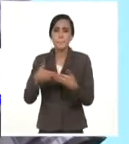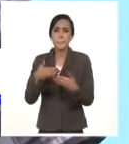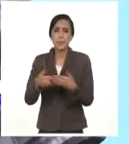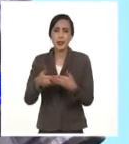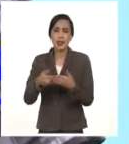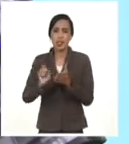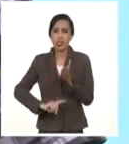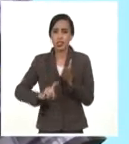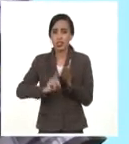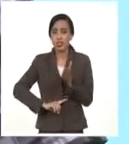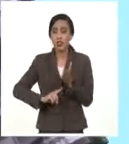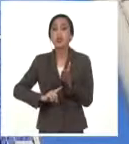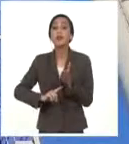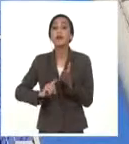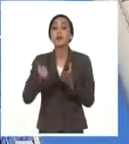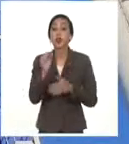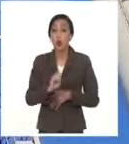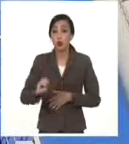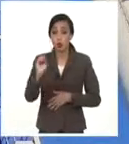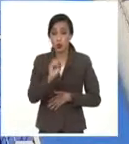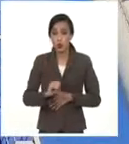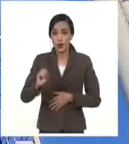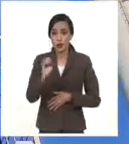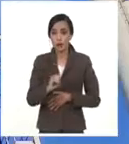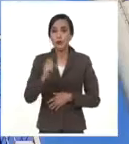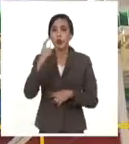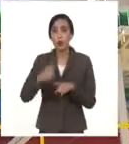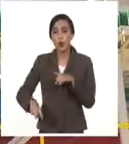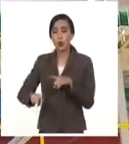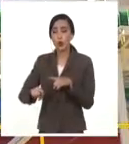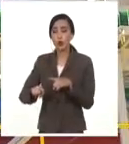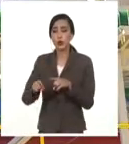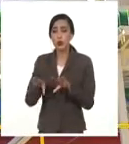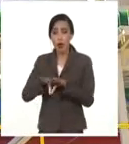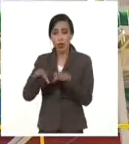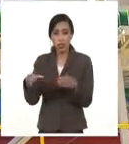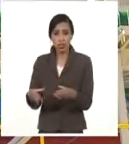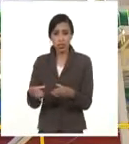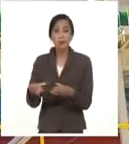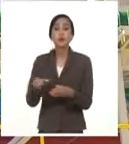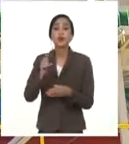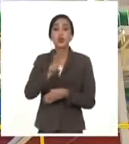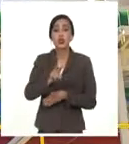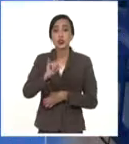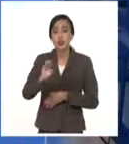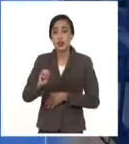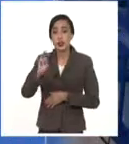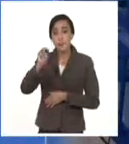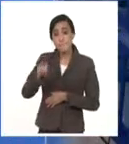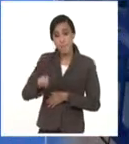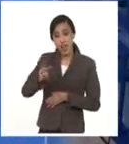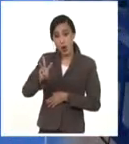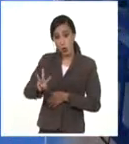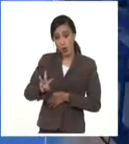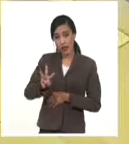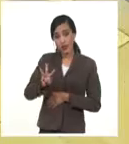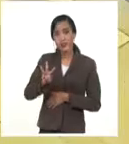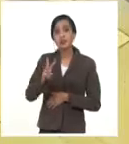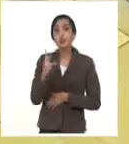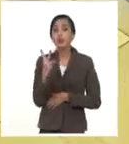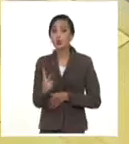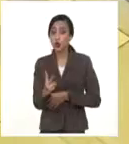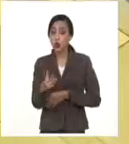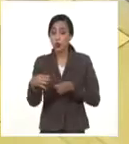Nuevita y también la unidad 1 de 260 megawatts de la termoeléctrica Lidio Ramón Pérez de Feltro, que son dos